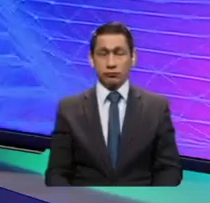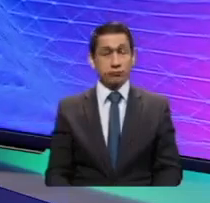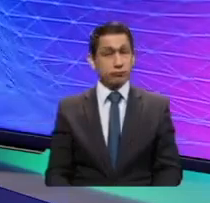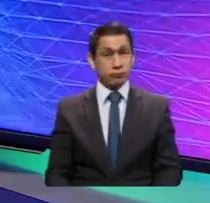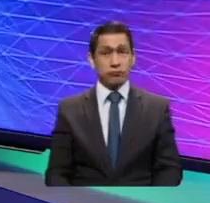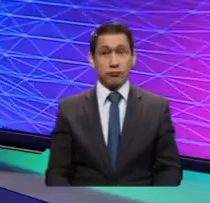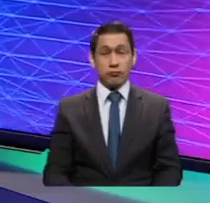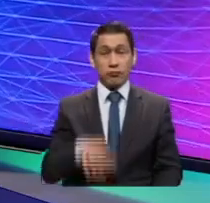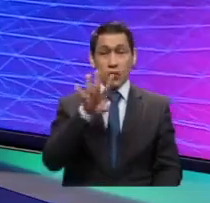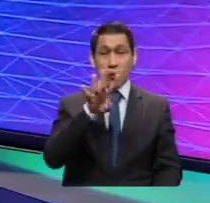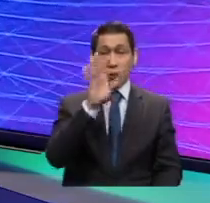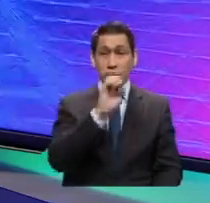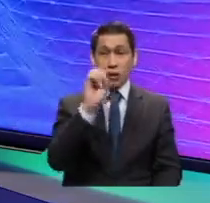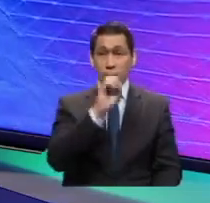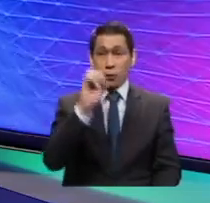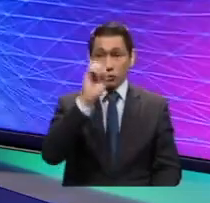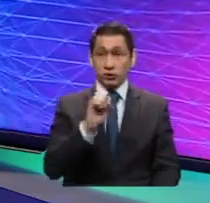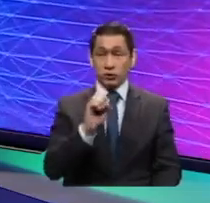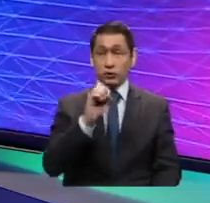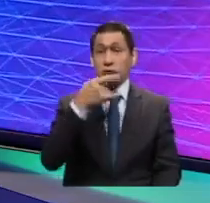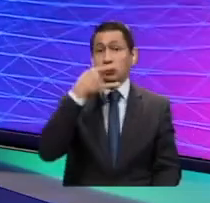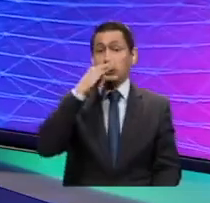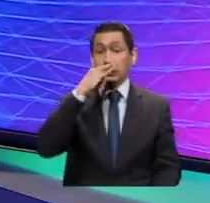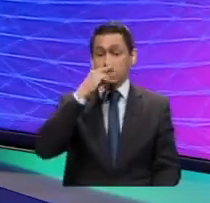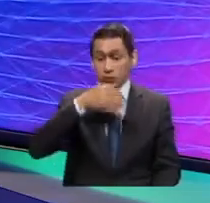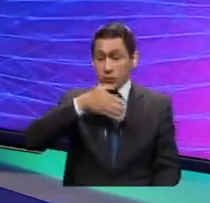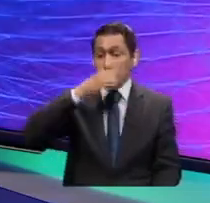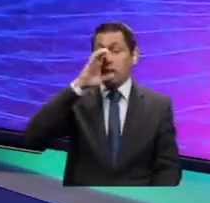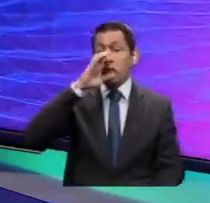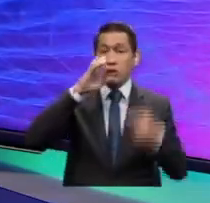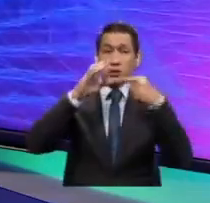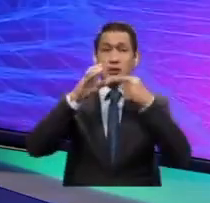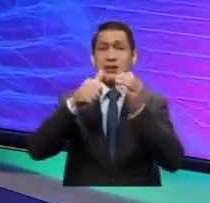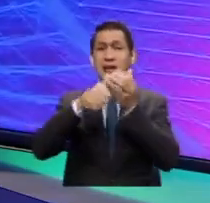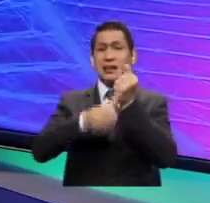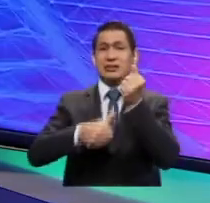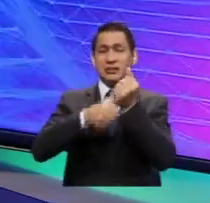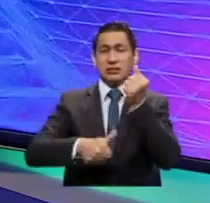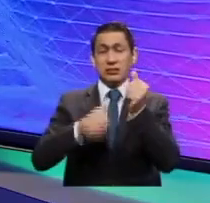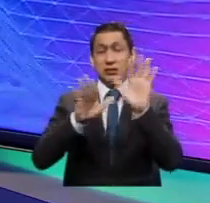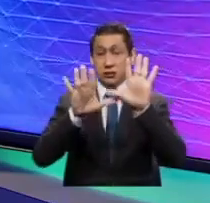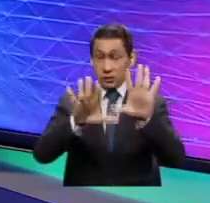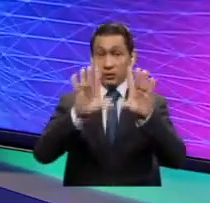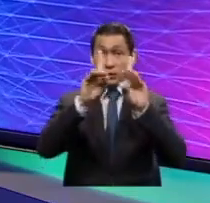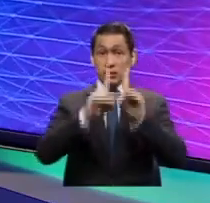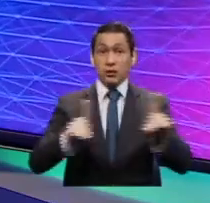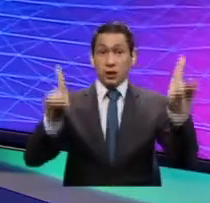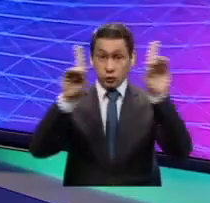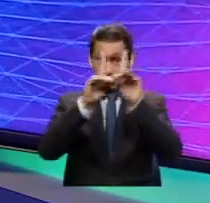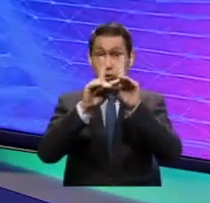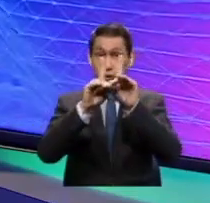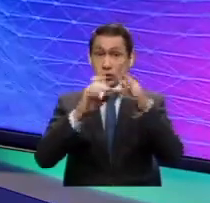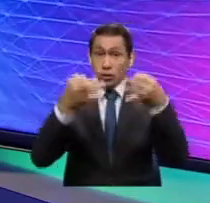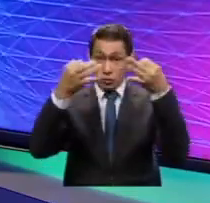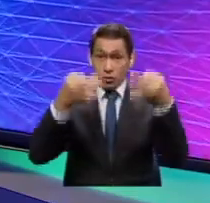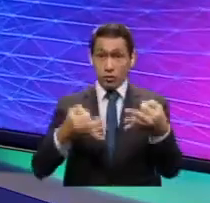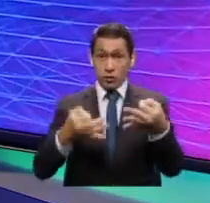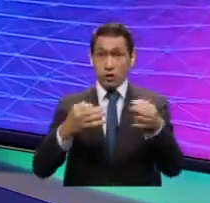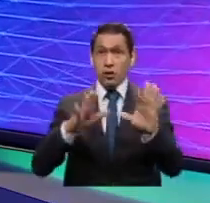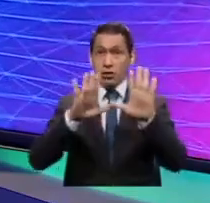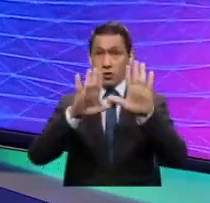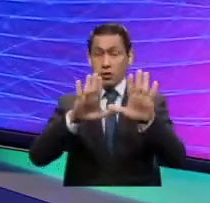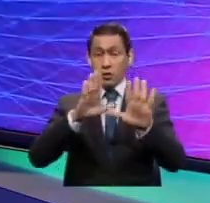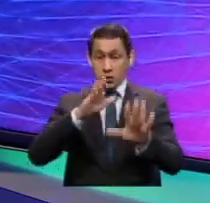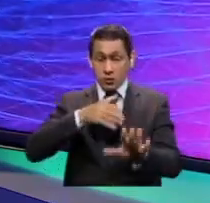Casi el 40% de infantes del país consume agua con residuos de heces fecales. Según una encuesta de Nutrición Crónica Infantil, su consumo, de